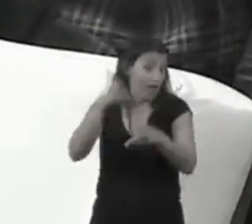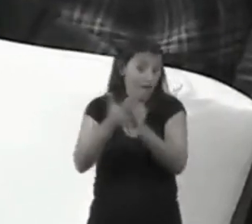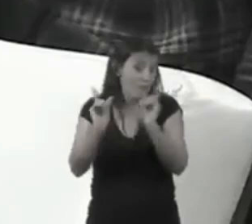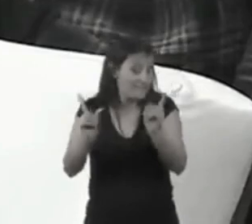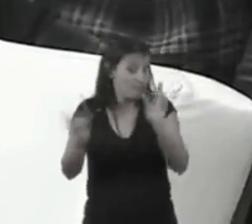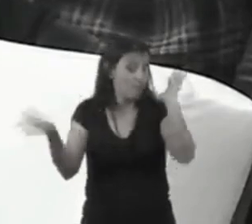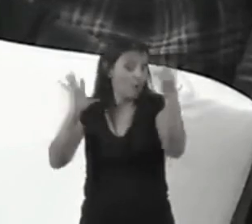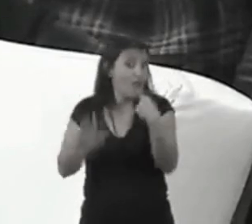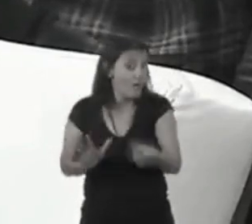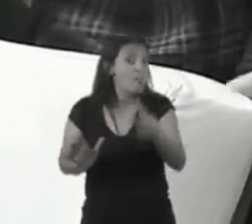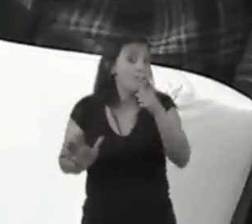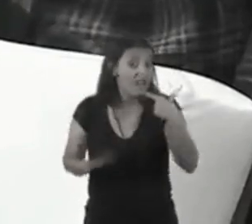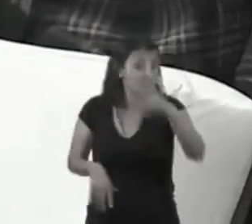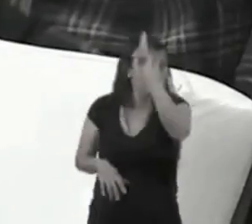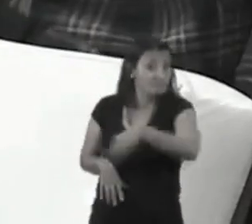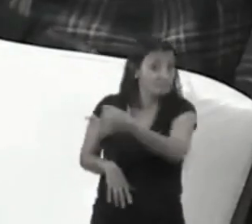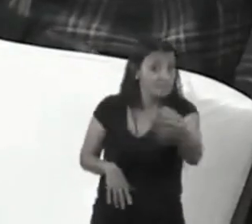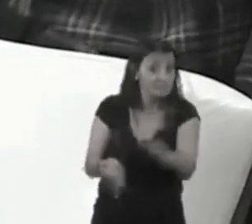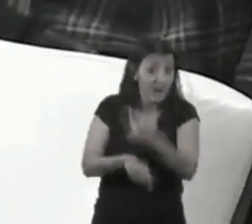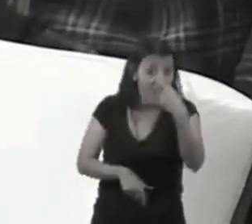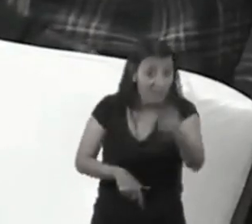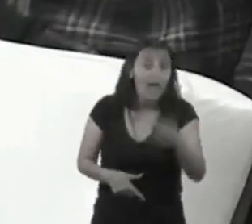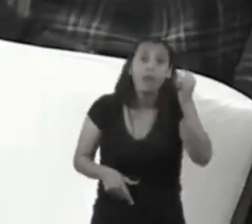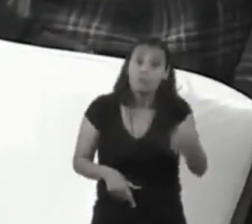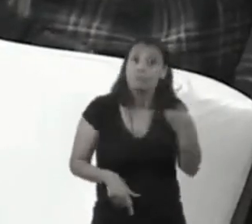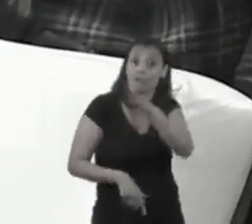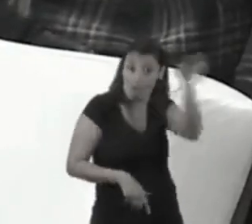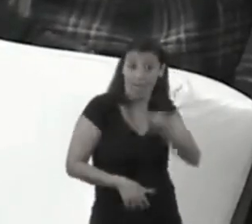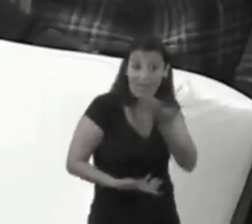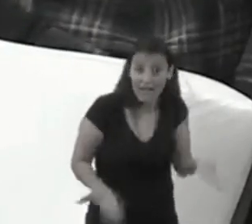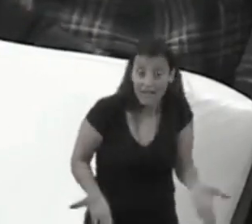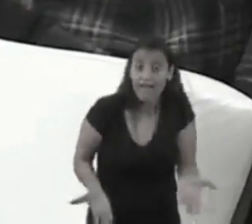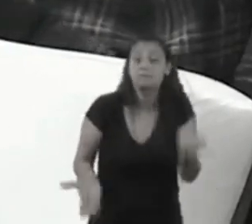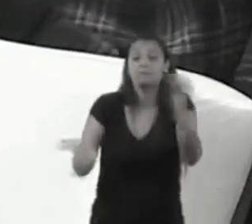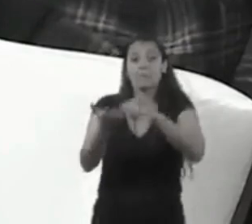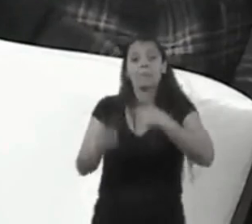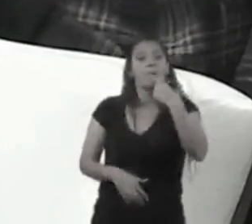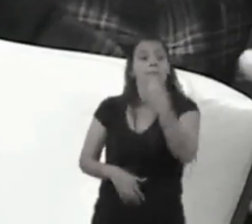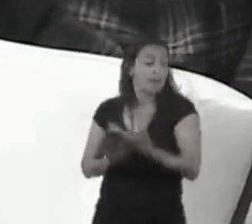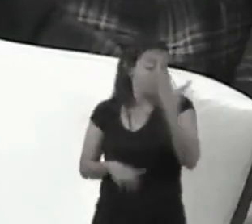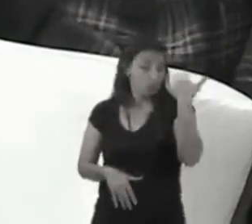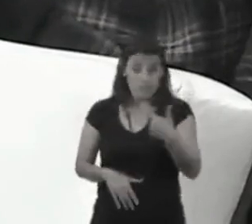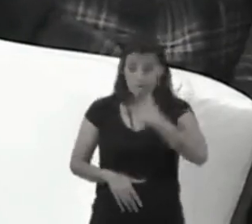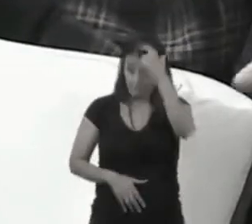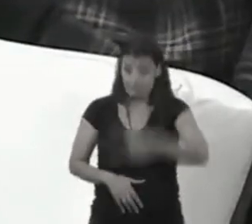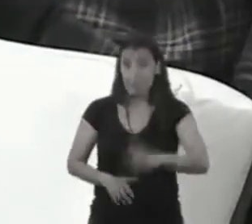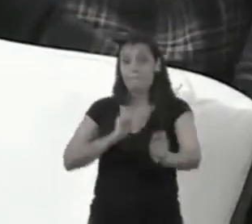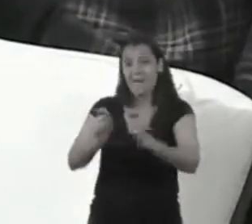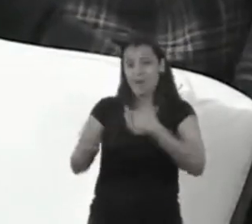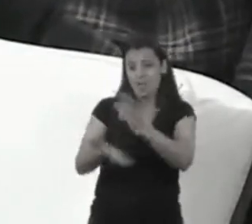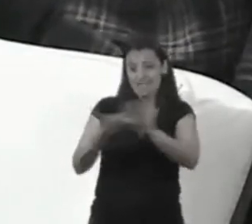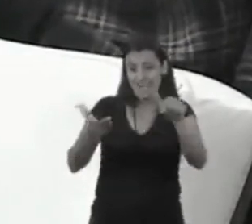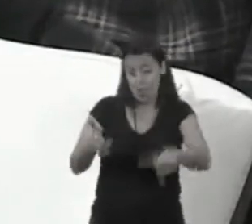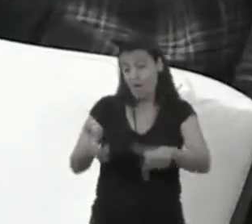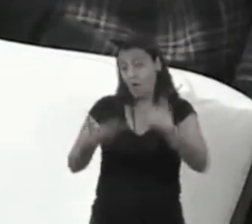a fundamentarse y ha ido hoy a declarar y también preguntarle ayer como periodista Soy nuevo acá vamos a abrir aquí el